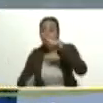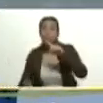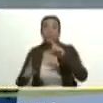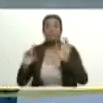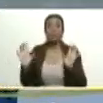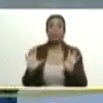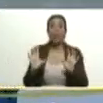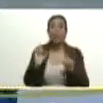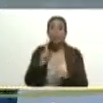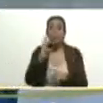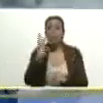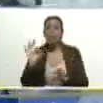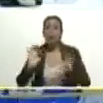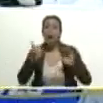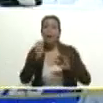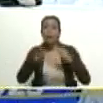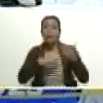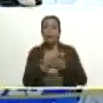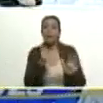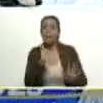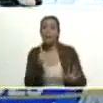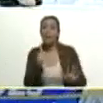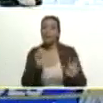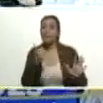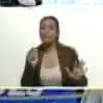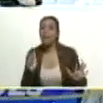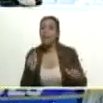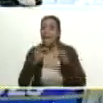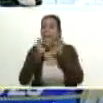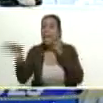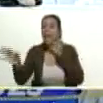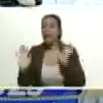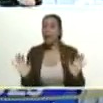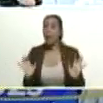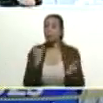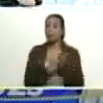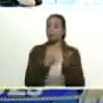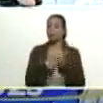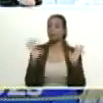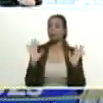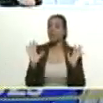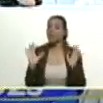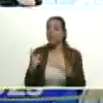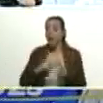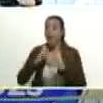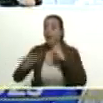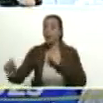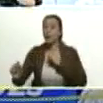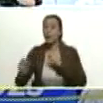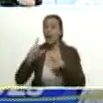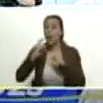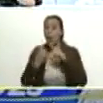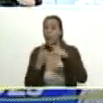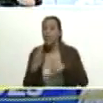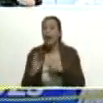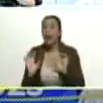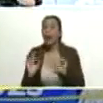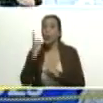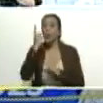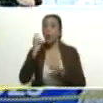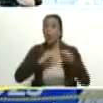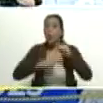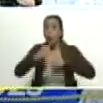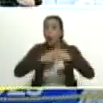hasta 10. Si llega a 10 es que es lejos. Si no le da tiempo de contar ni uno,